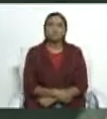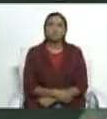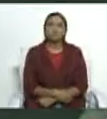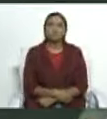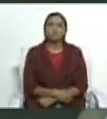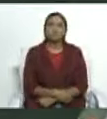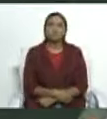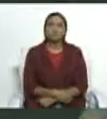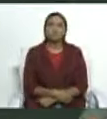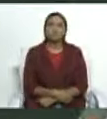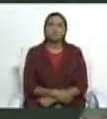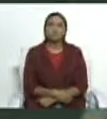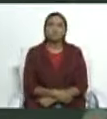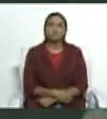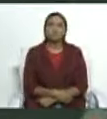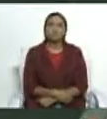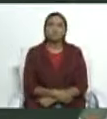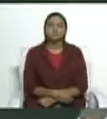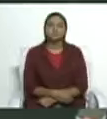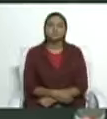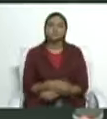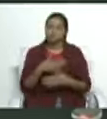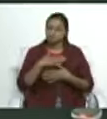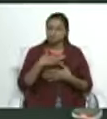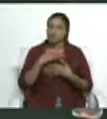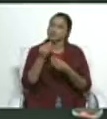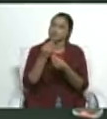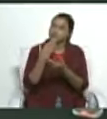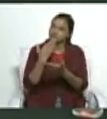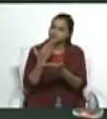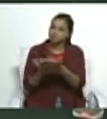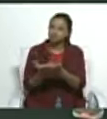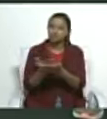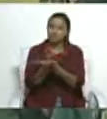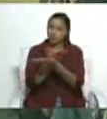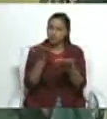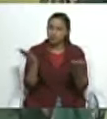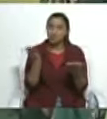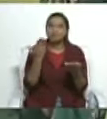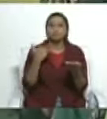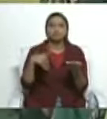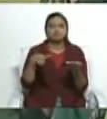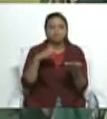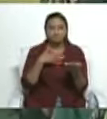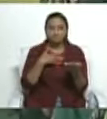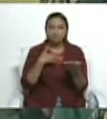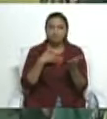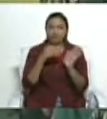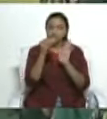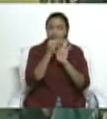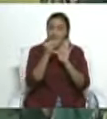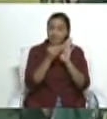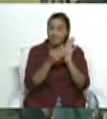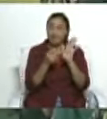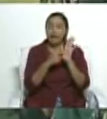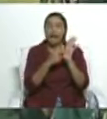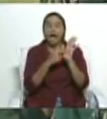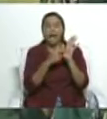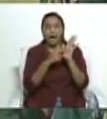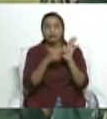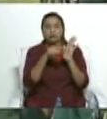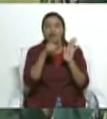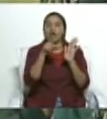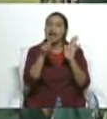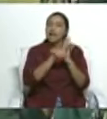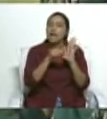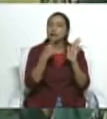vida democrática, y le agradecemos profundamente a ustedes por estar apegados a la Constitución de la República